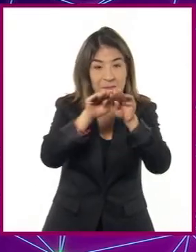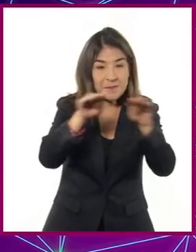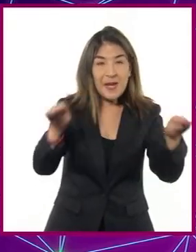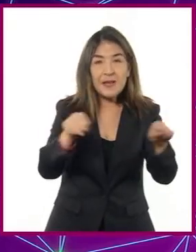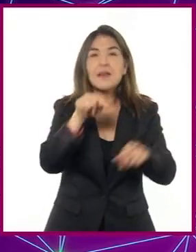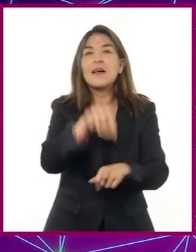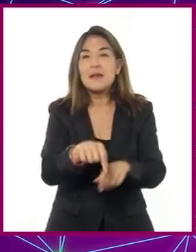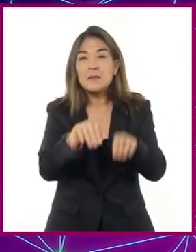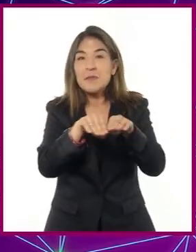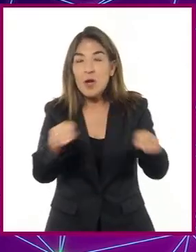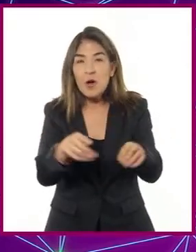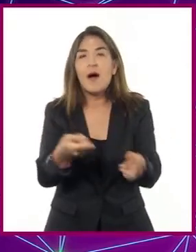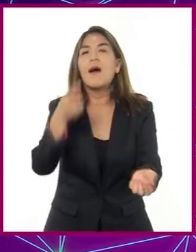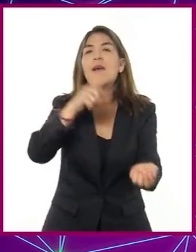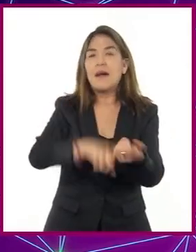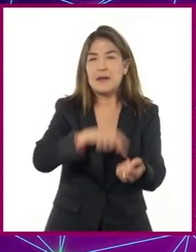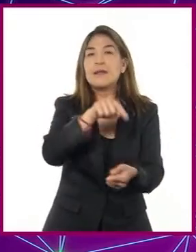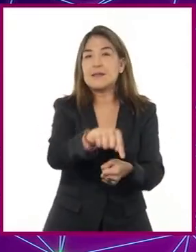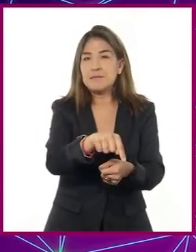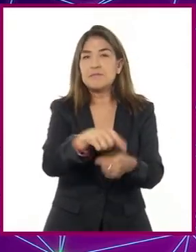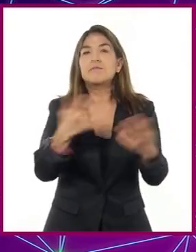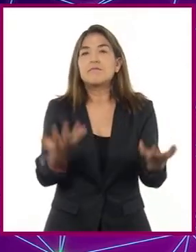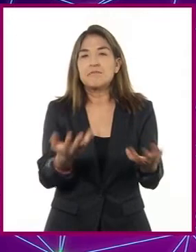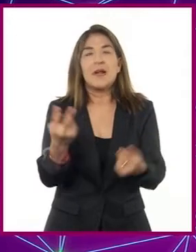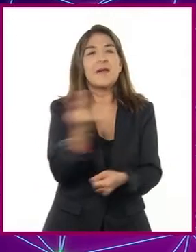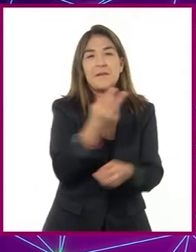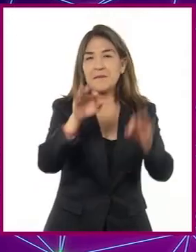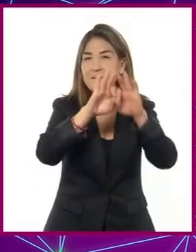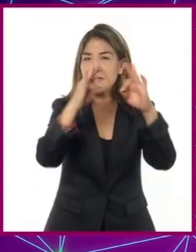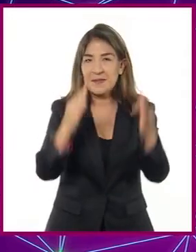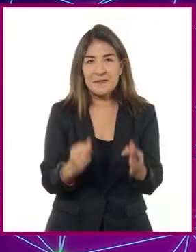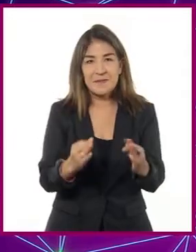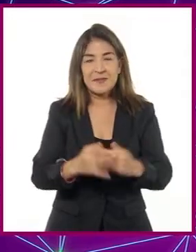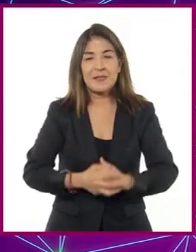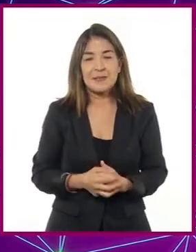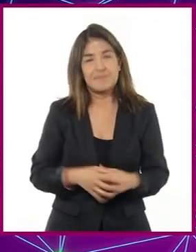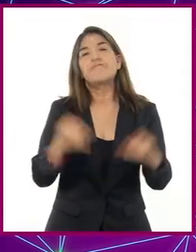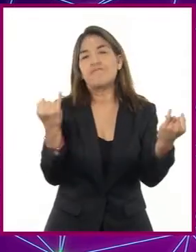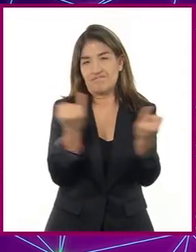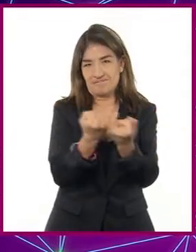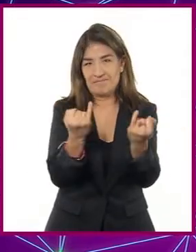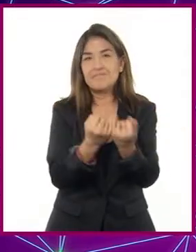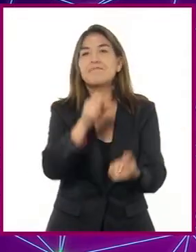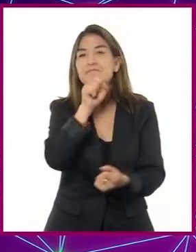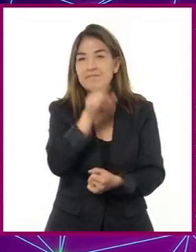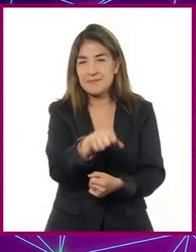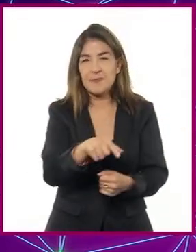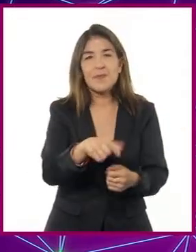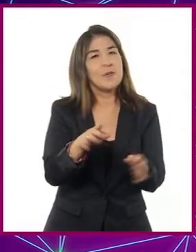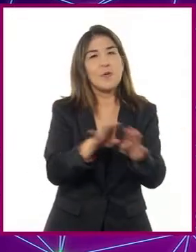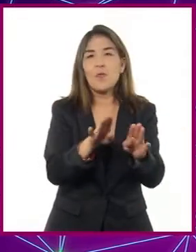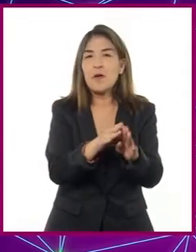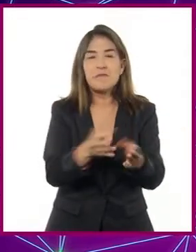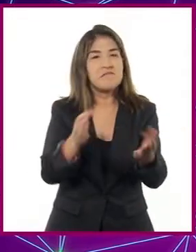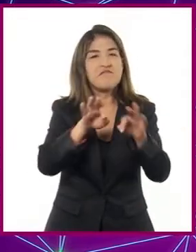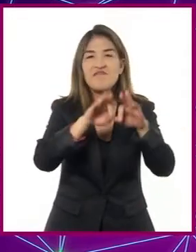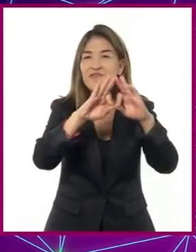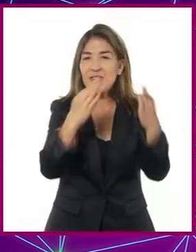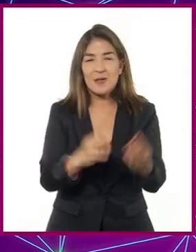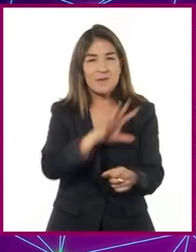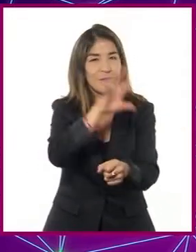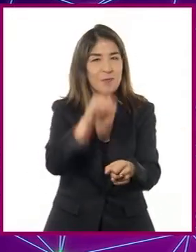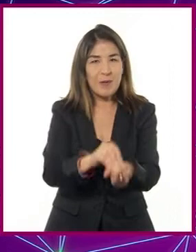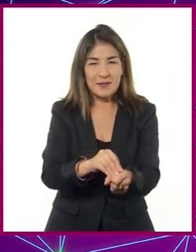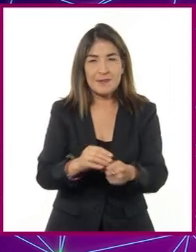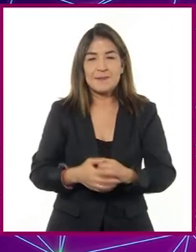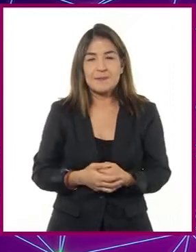se superponen, entonces las dos figuras son iguales en todos sus aspectos.